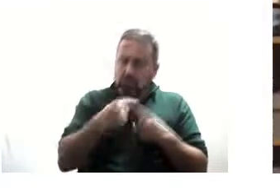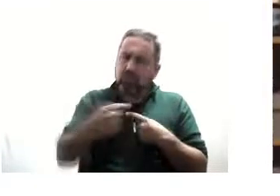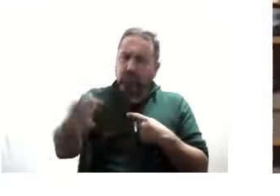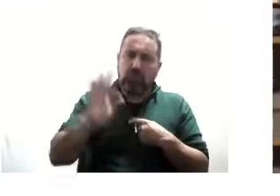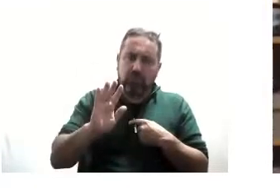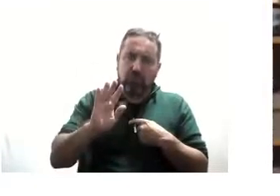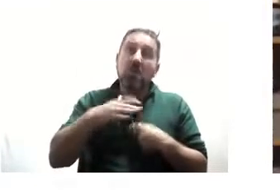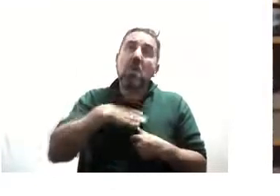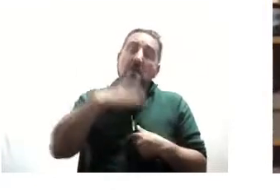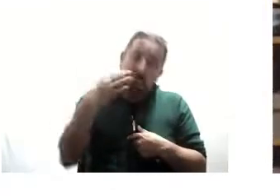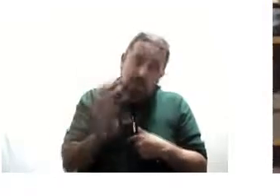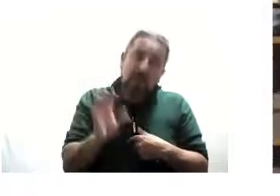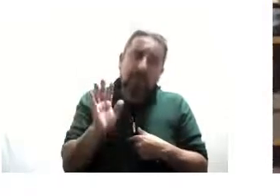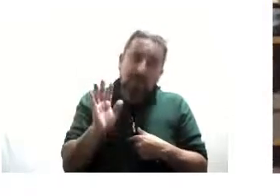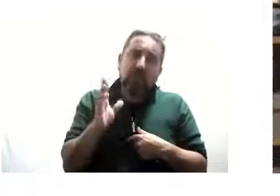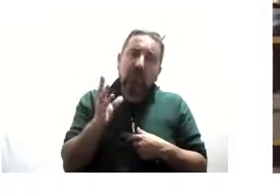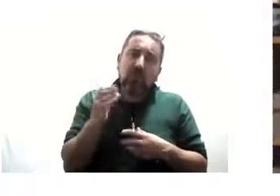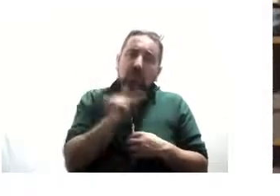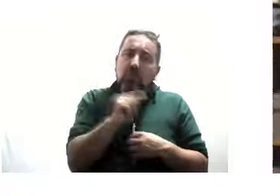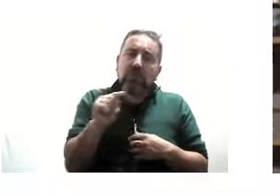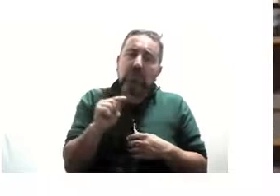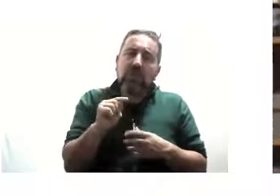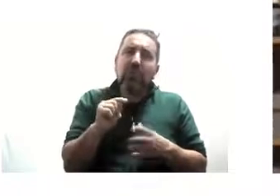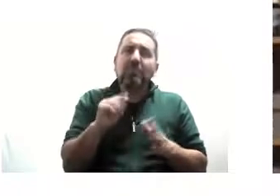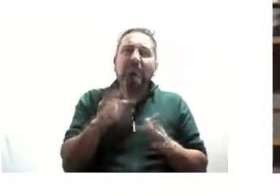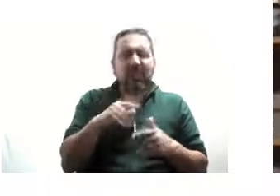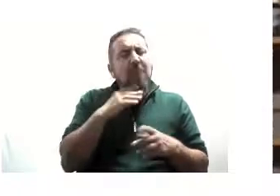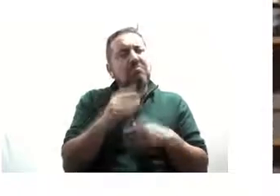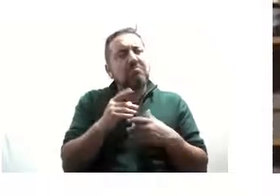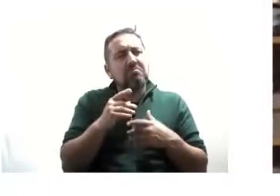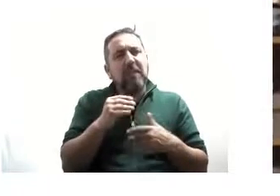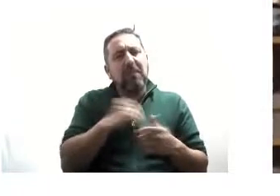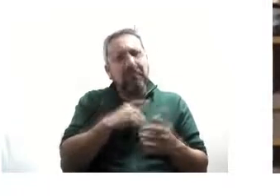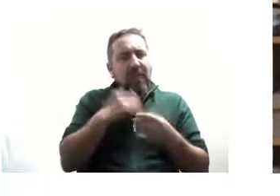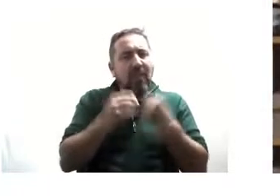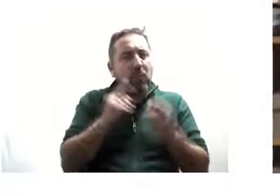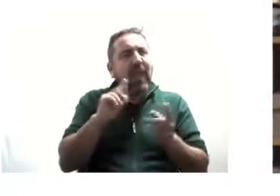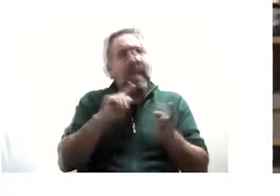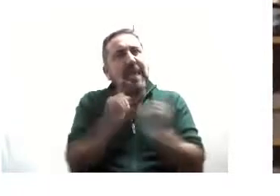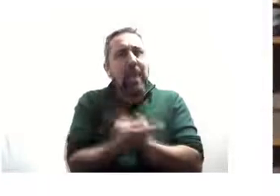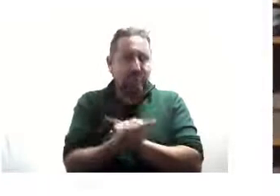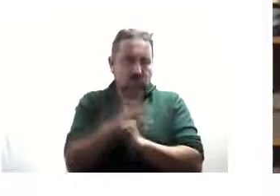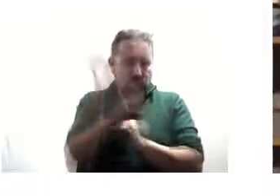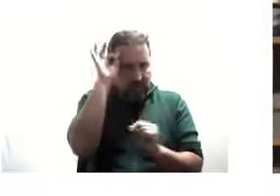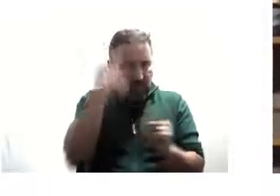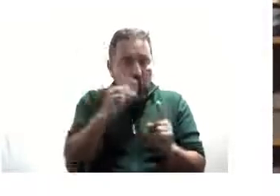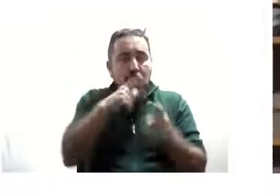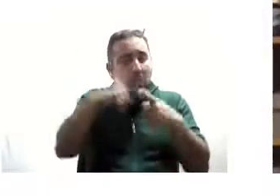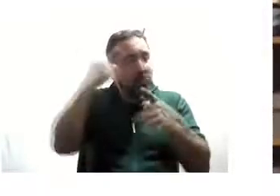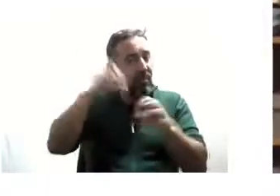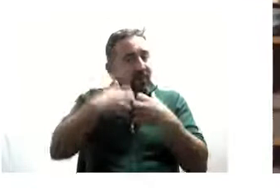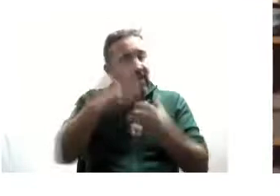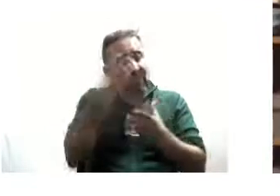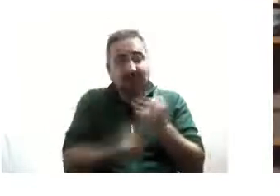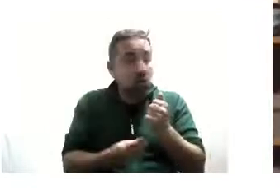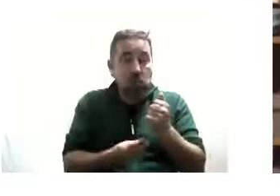probablemente en muchos casos merezca la pena hacer el cambio, no tanto porque haya fallado el dispositivo, sino